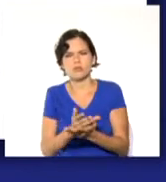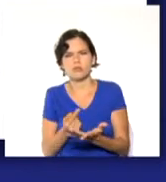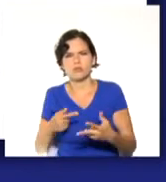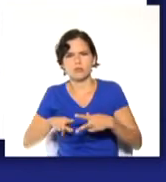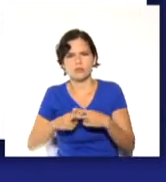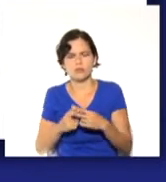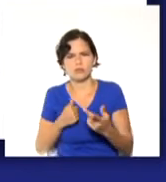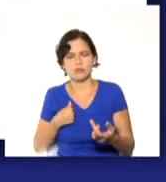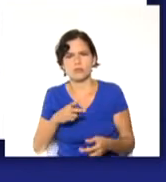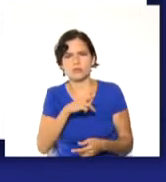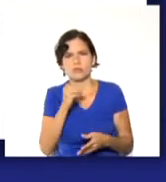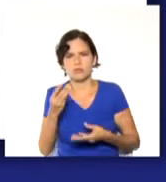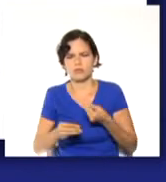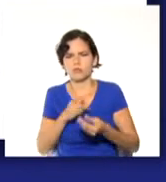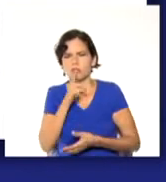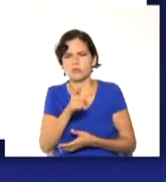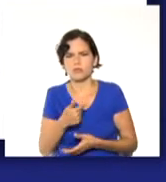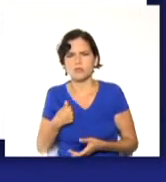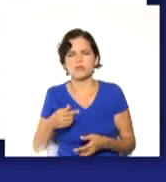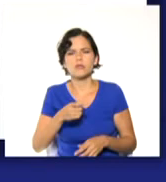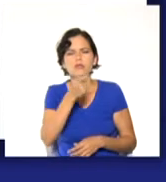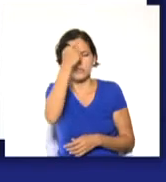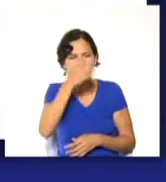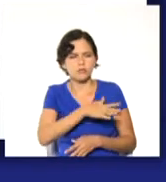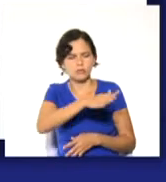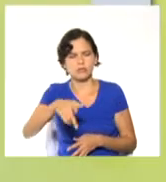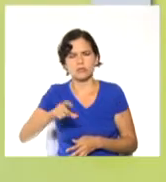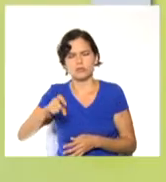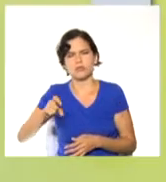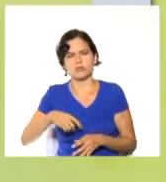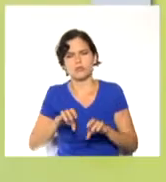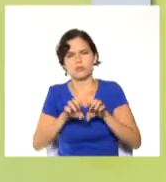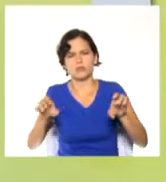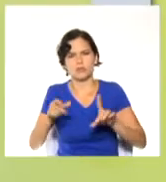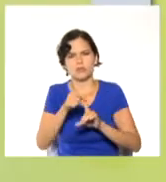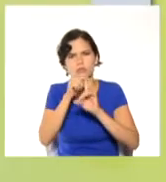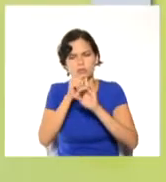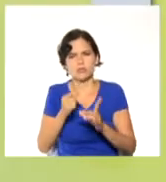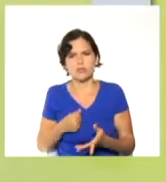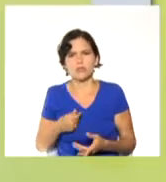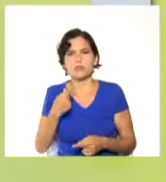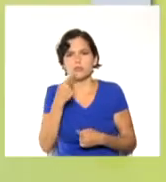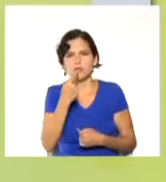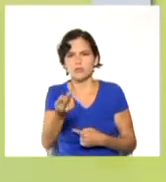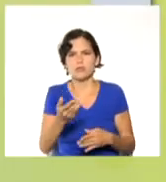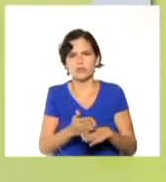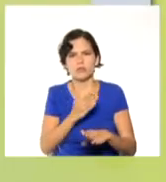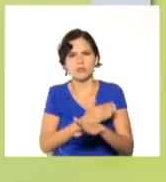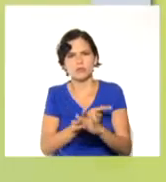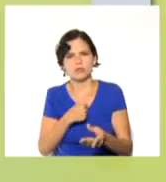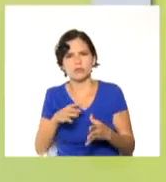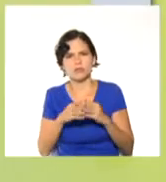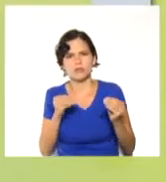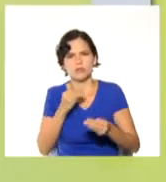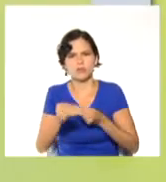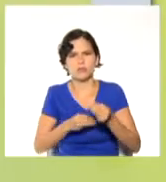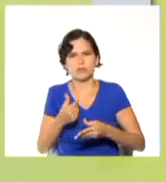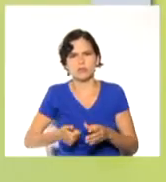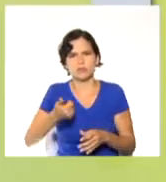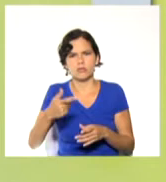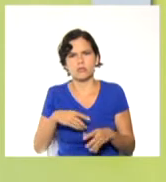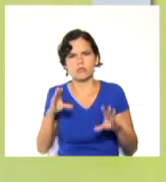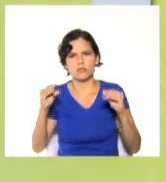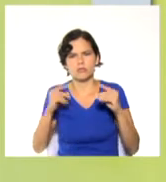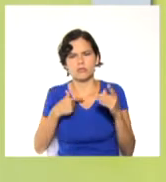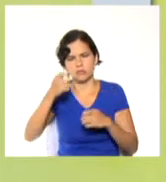falla. La población con necesidades educativas especiales suele beneficiarse de que les anticipemos todo lo que sea posible, y más aún si estamos